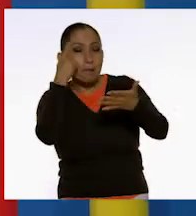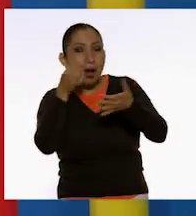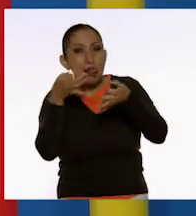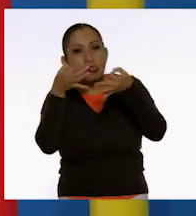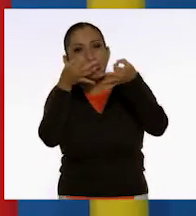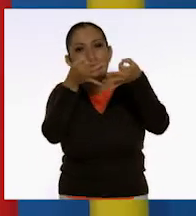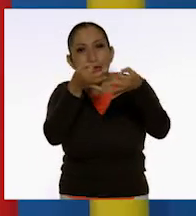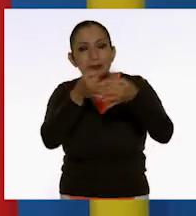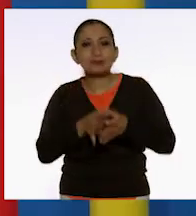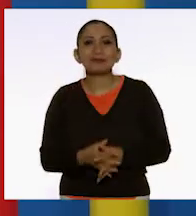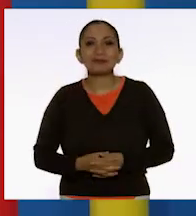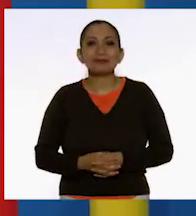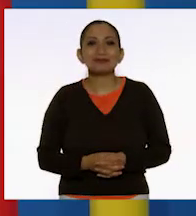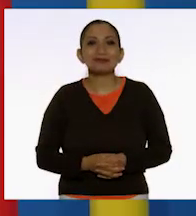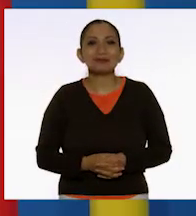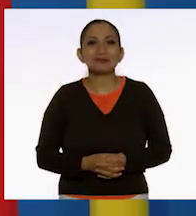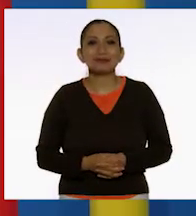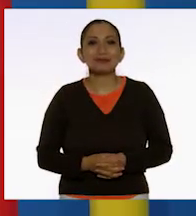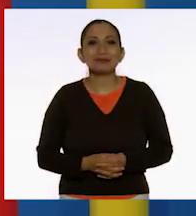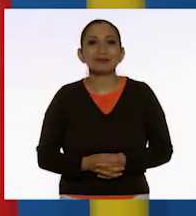atención.